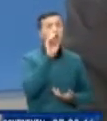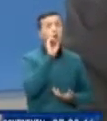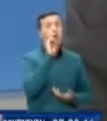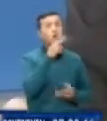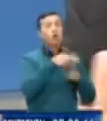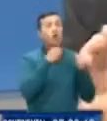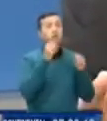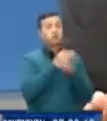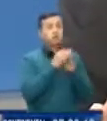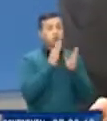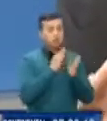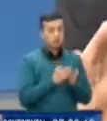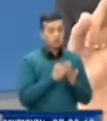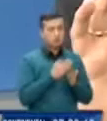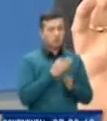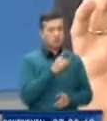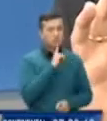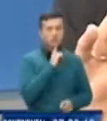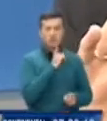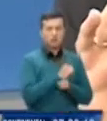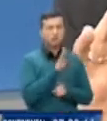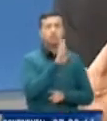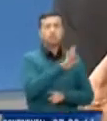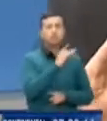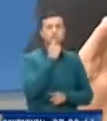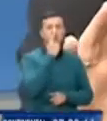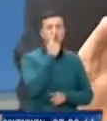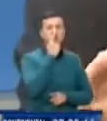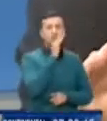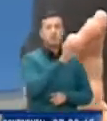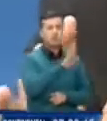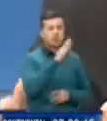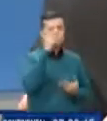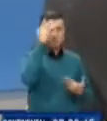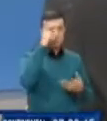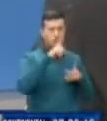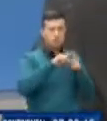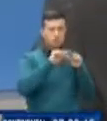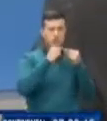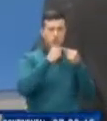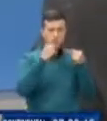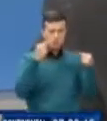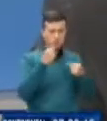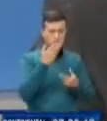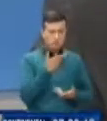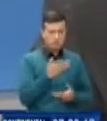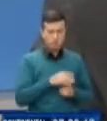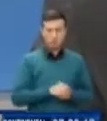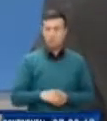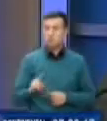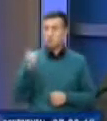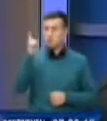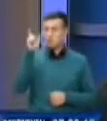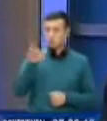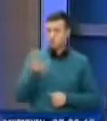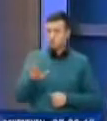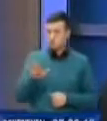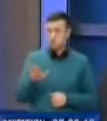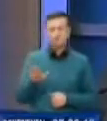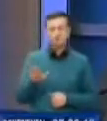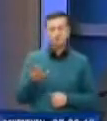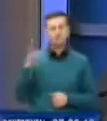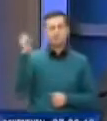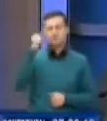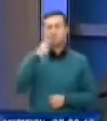funcionario es fundamentalmente un discurso de oposición política no es sólo el no yo creo que es muy